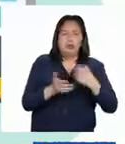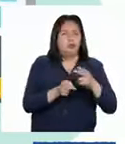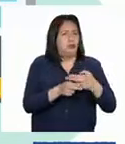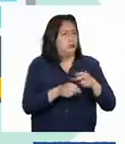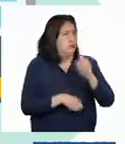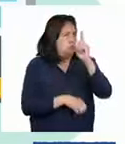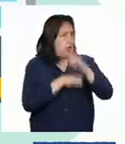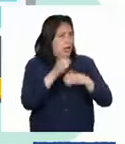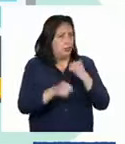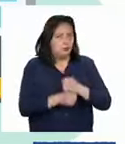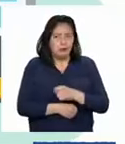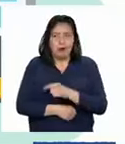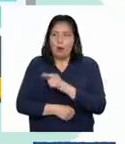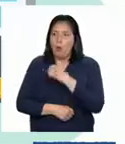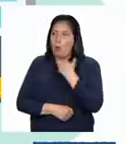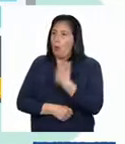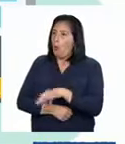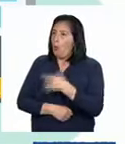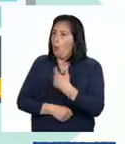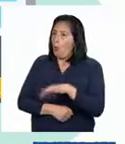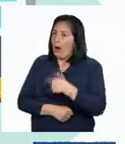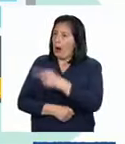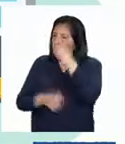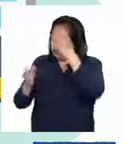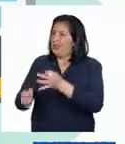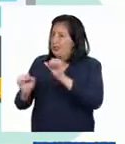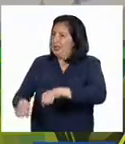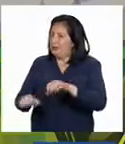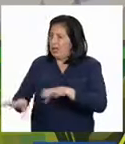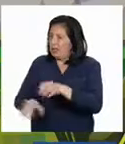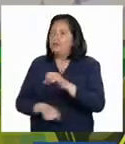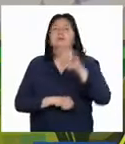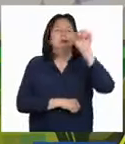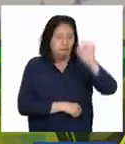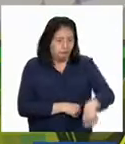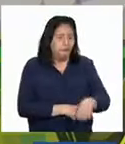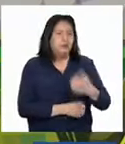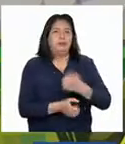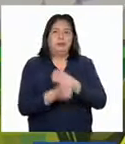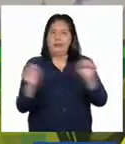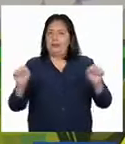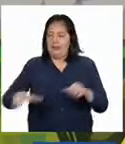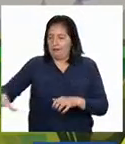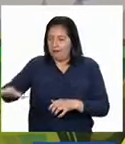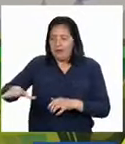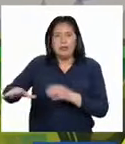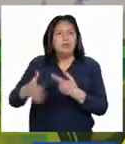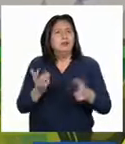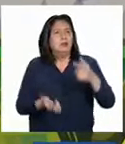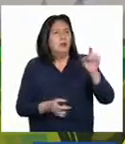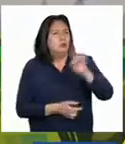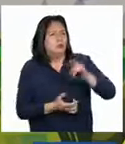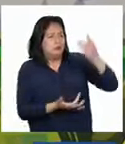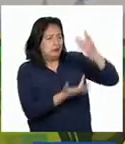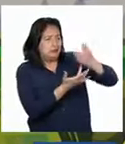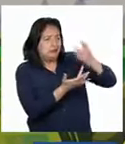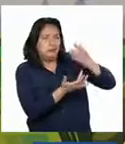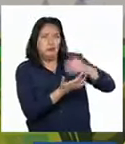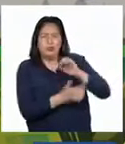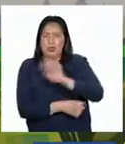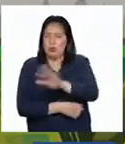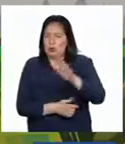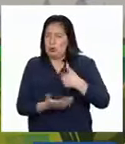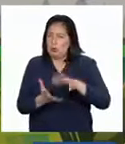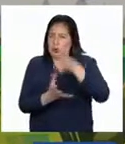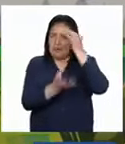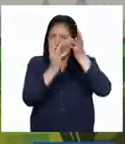de 1 año. Estaba súper decidido. Así es, para salvar el humedal, Marino usó la tecnología y todos los